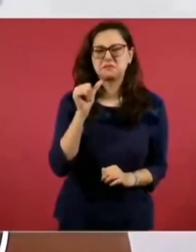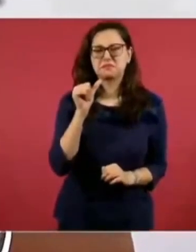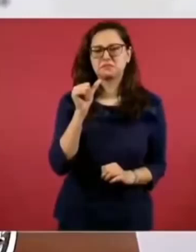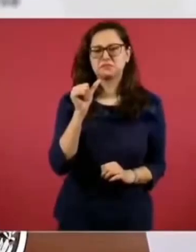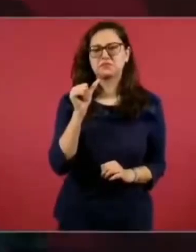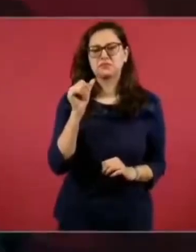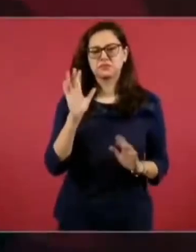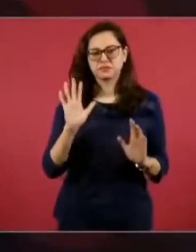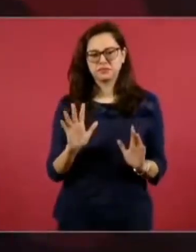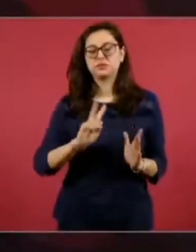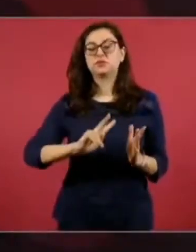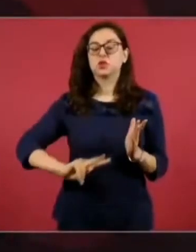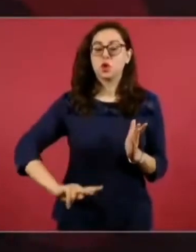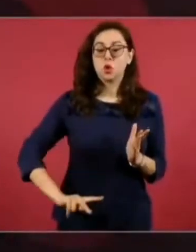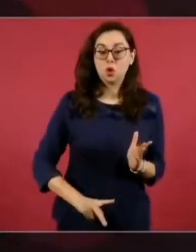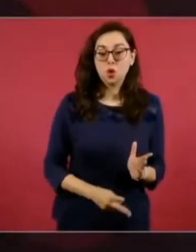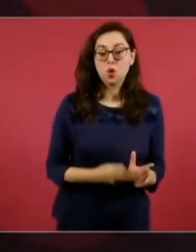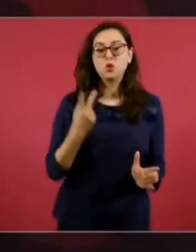se vuelve a explicar